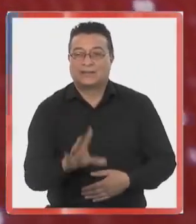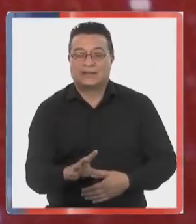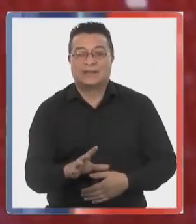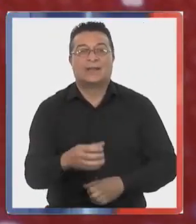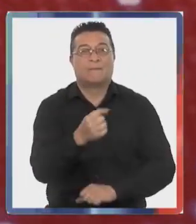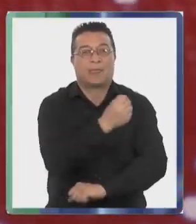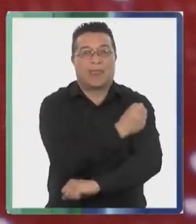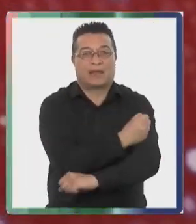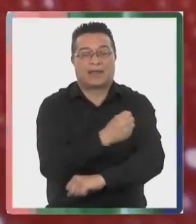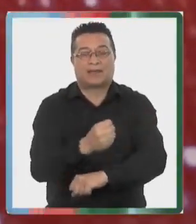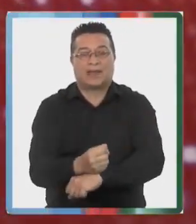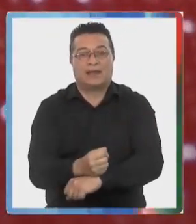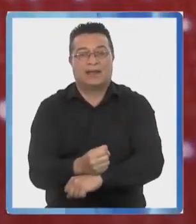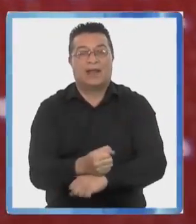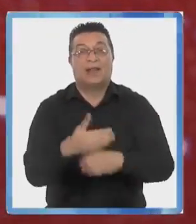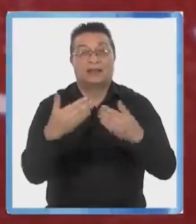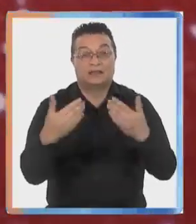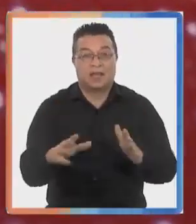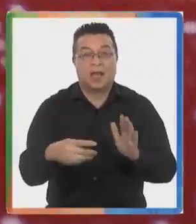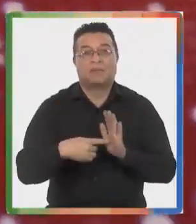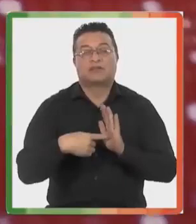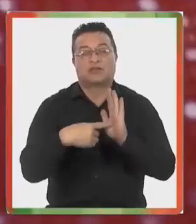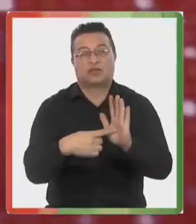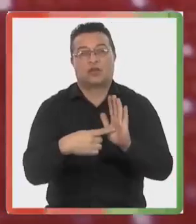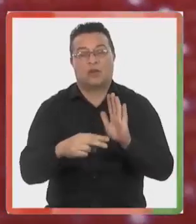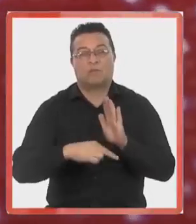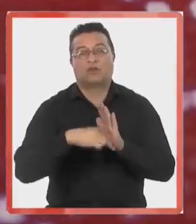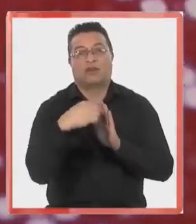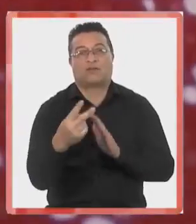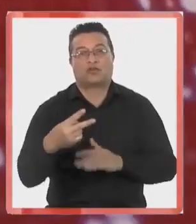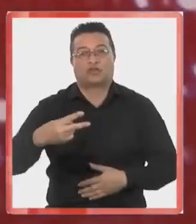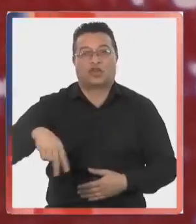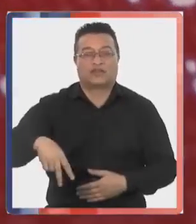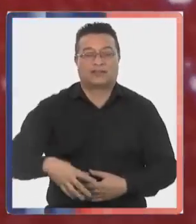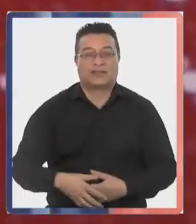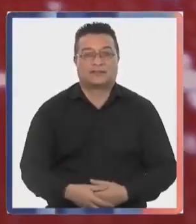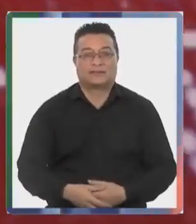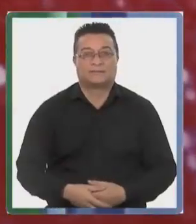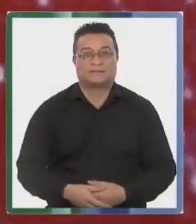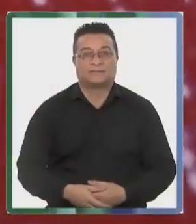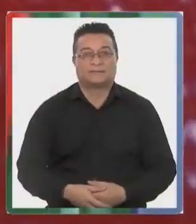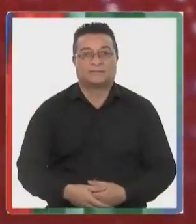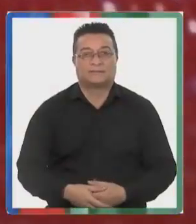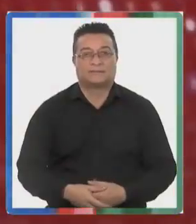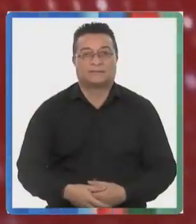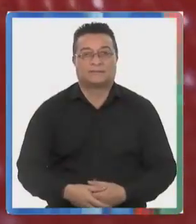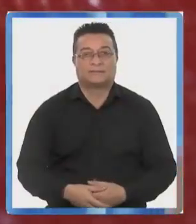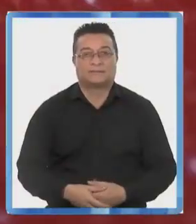Chile, Arcatel, presentó Portavoz Noticias.